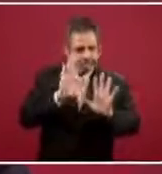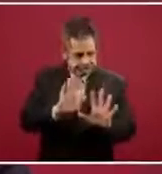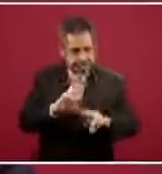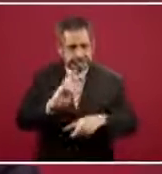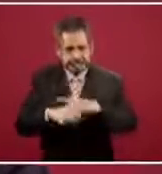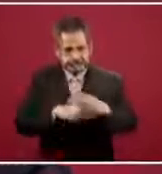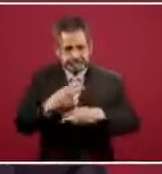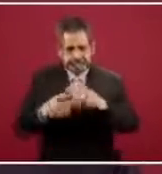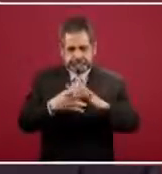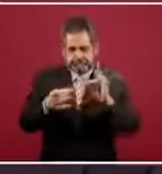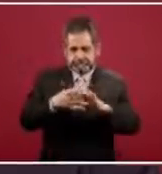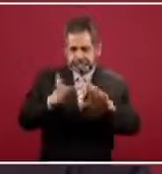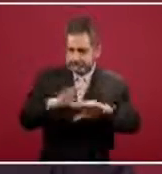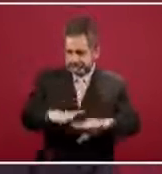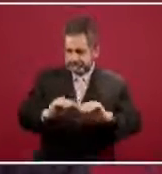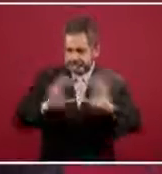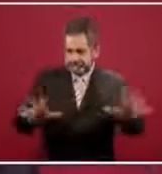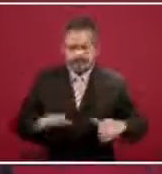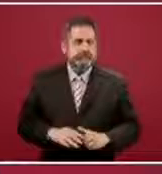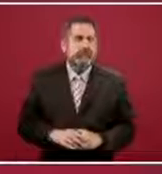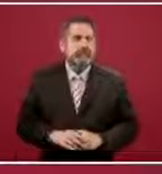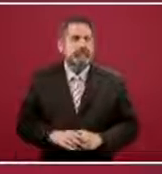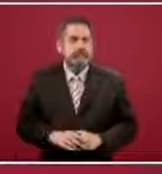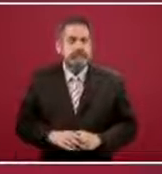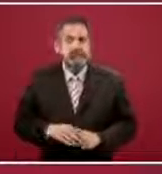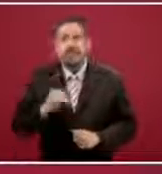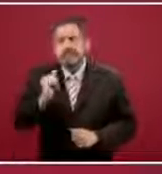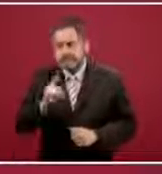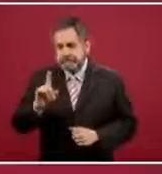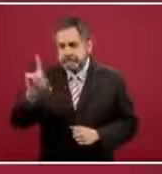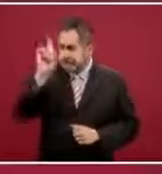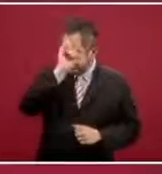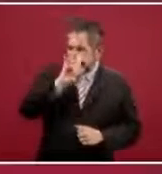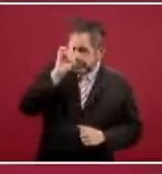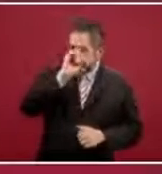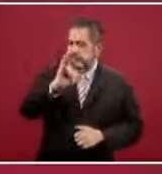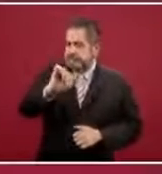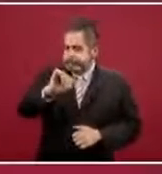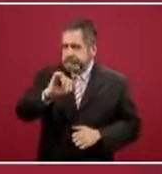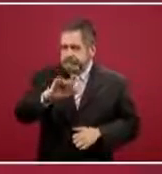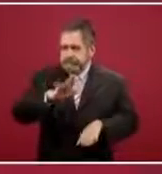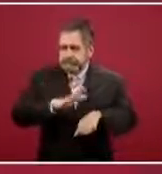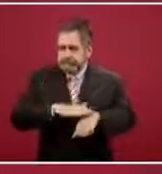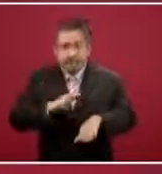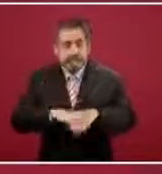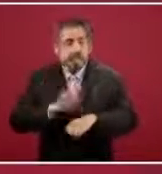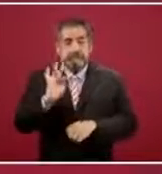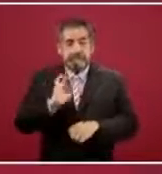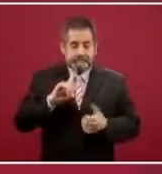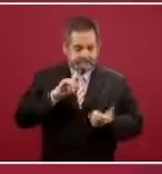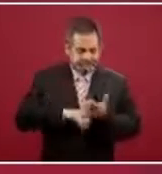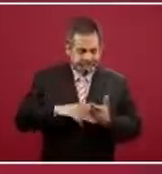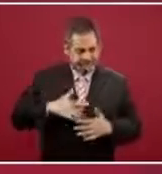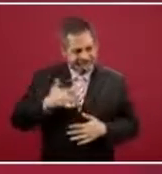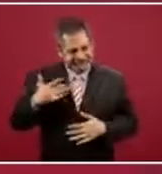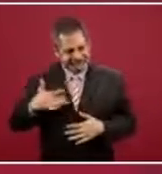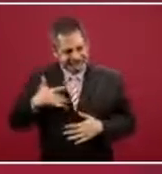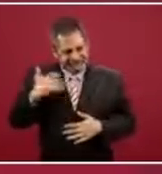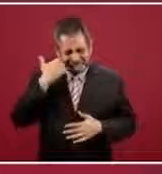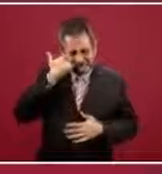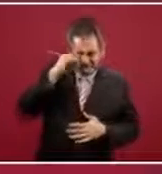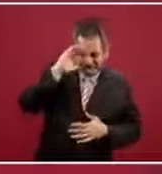si es correcto que recomendamos que las personas que tengan síntomas